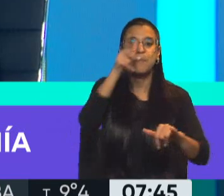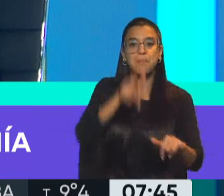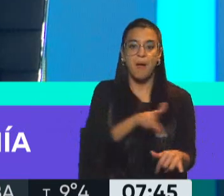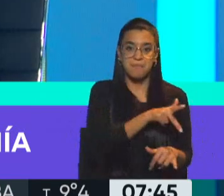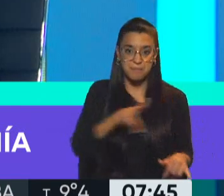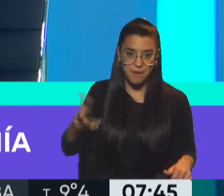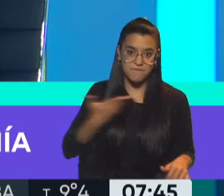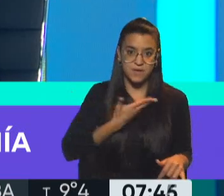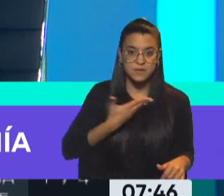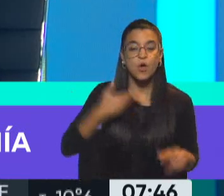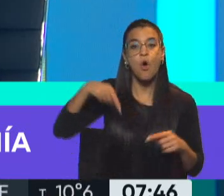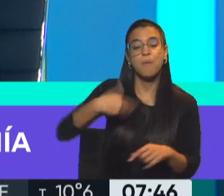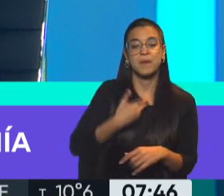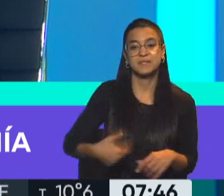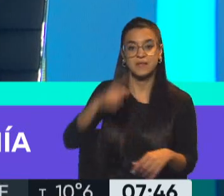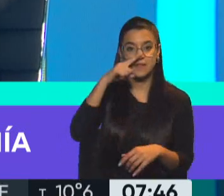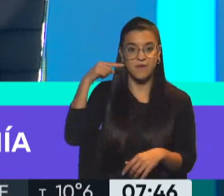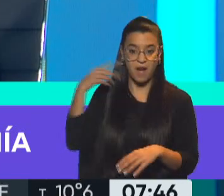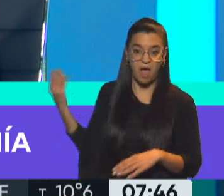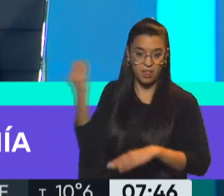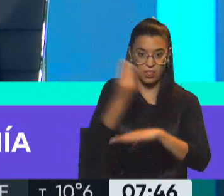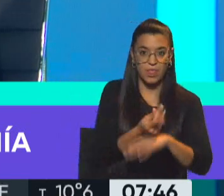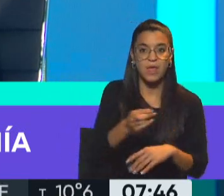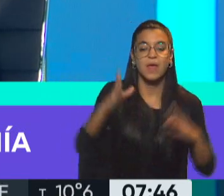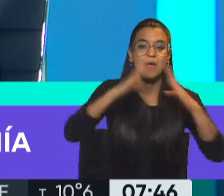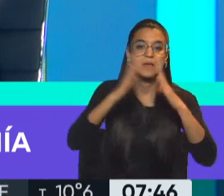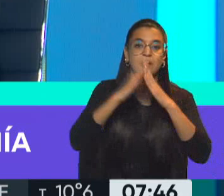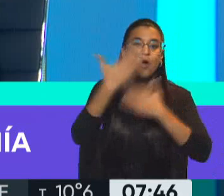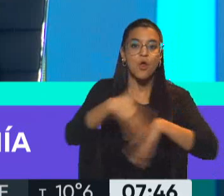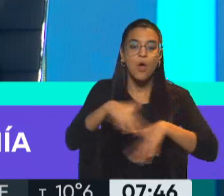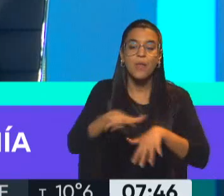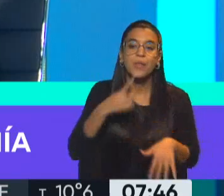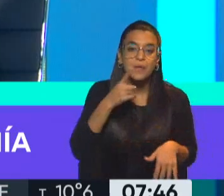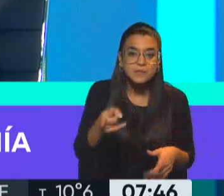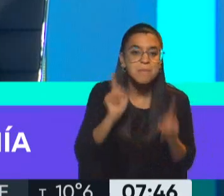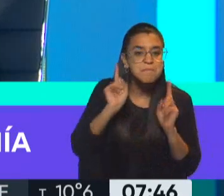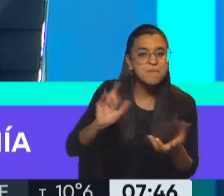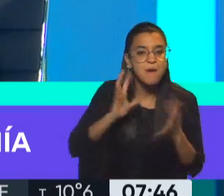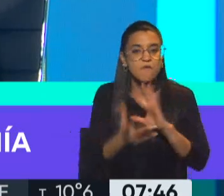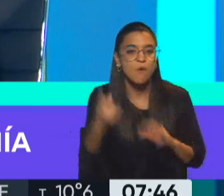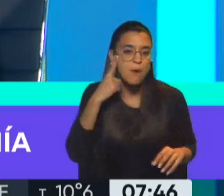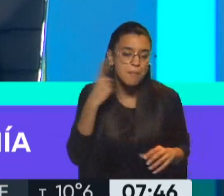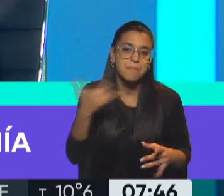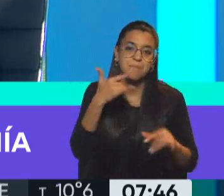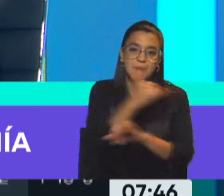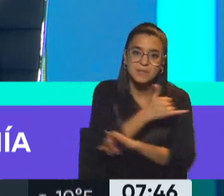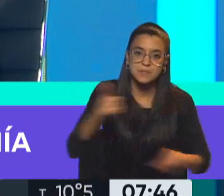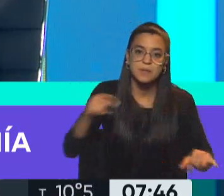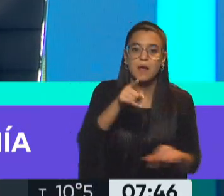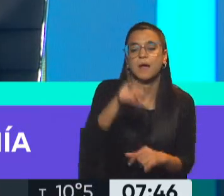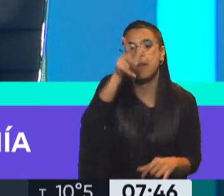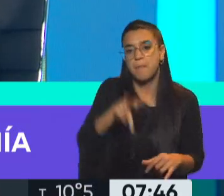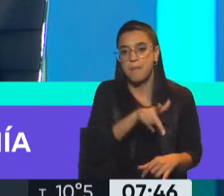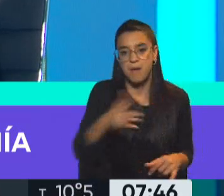presencia del presidente de la nación alberto fernández desde casa rosada- interpretan que hay una misma sintonía entre el mensaje del papá